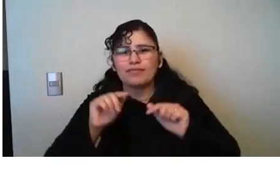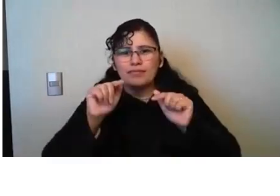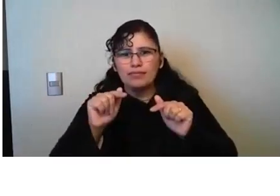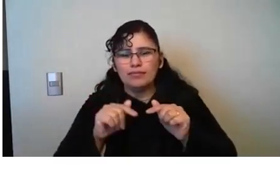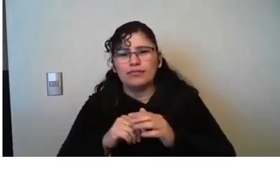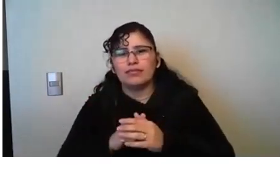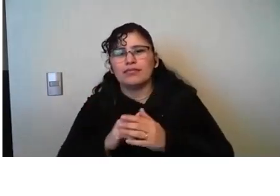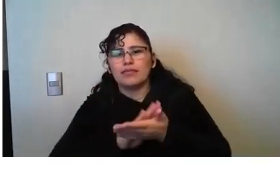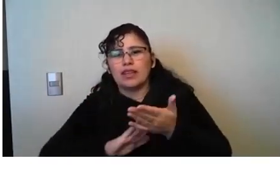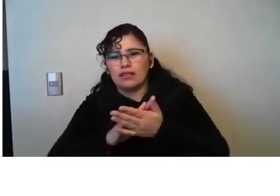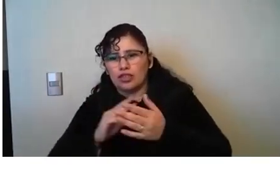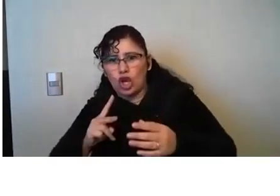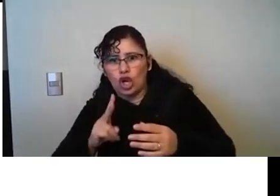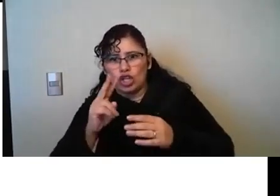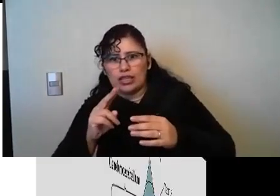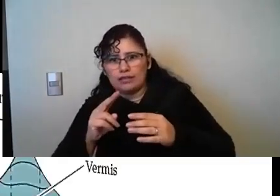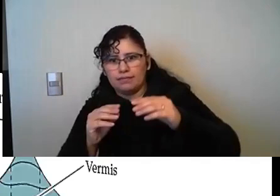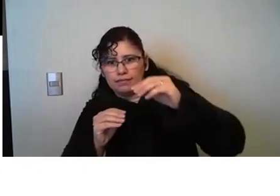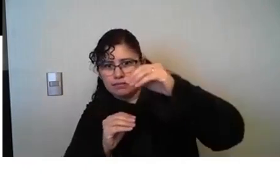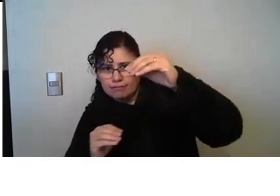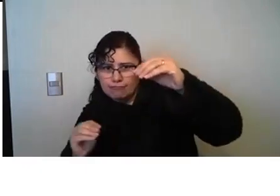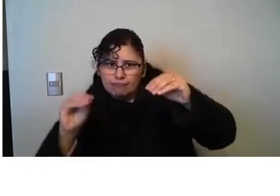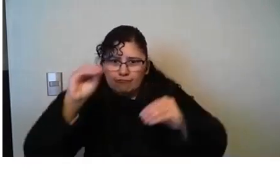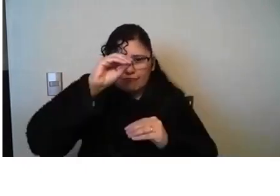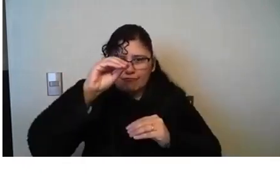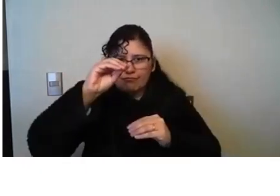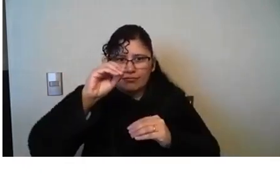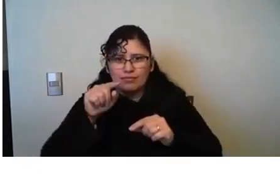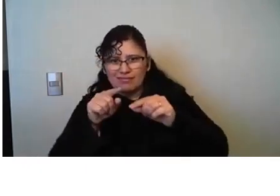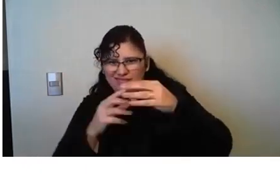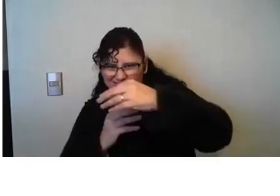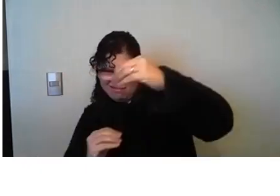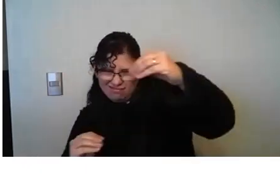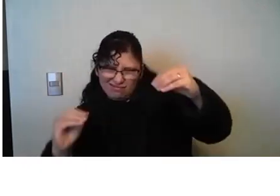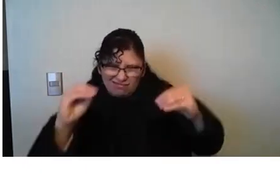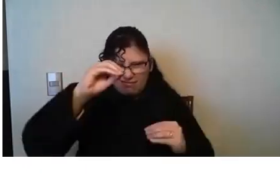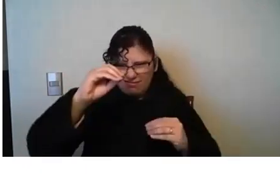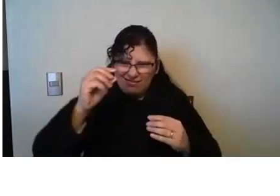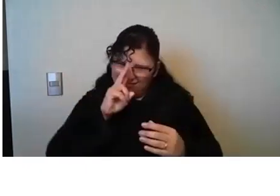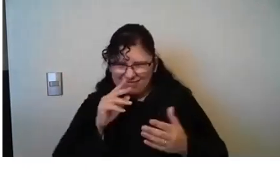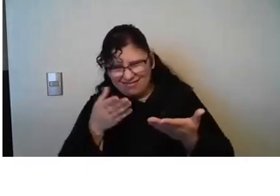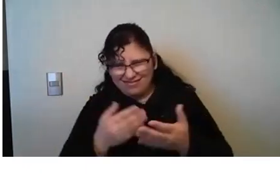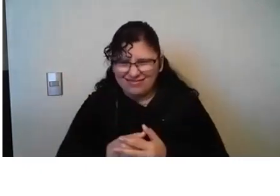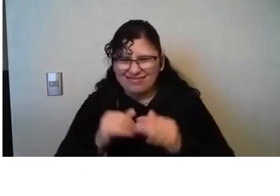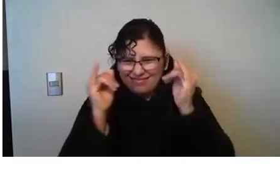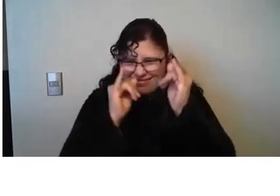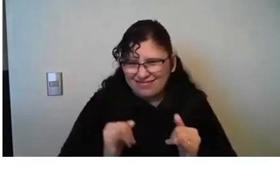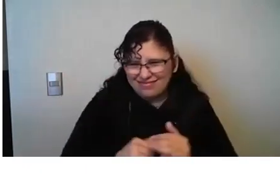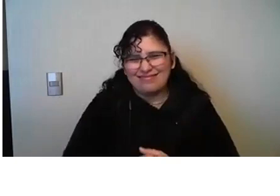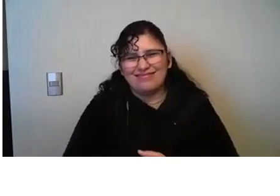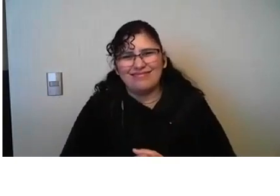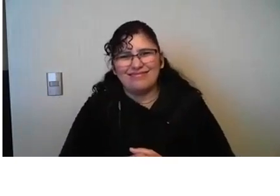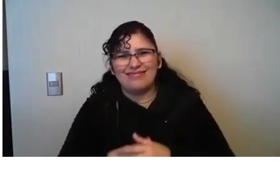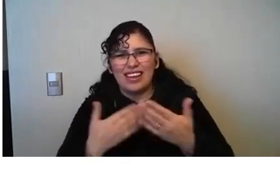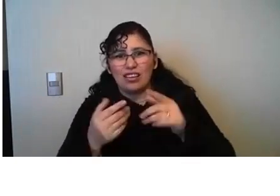porción, y bajo esta, y obtengo una imagen como esta. Por tanto, esto que